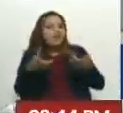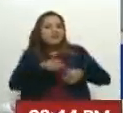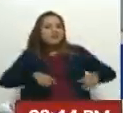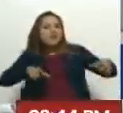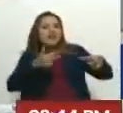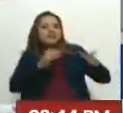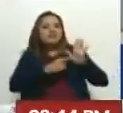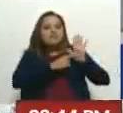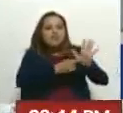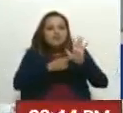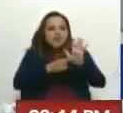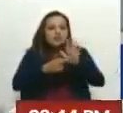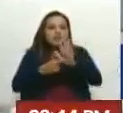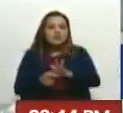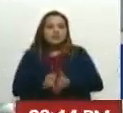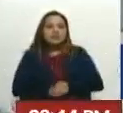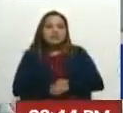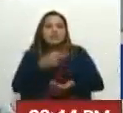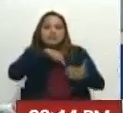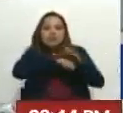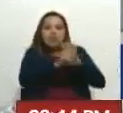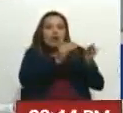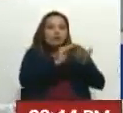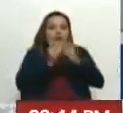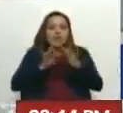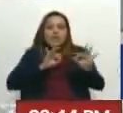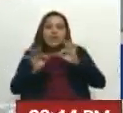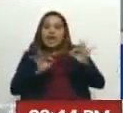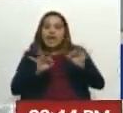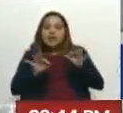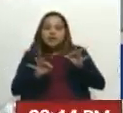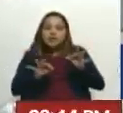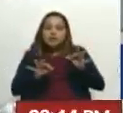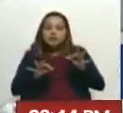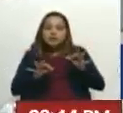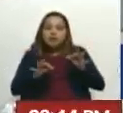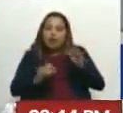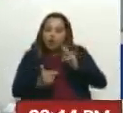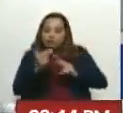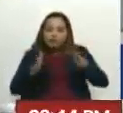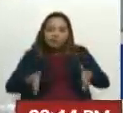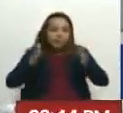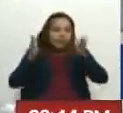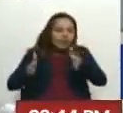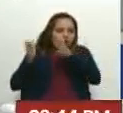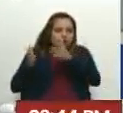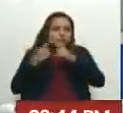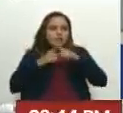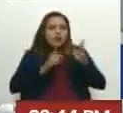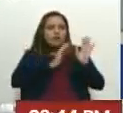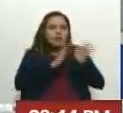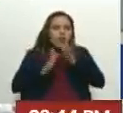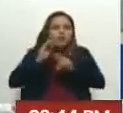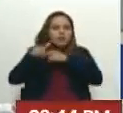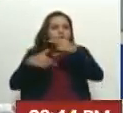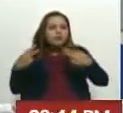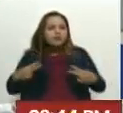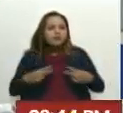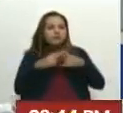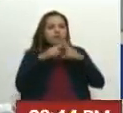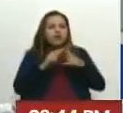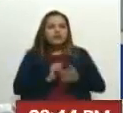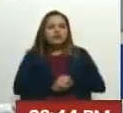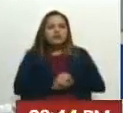vamos a presentar, si van a ser comunidades, si van a ser teatros físicos. Pero bueno, toda esa programación próximamente la van a poder encontrar por las